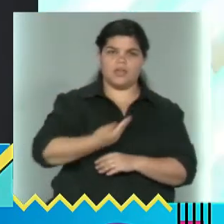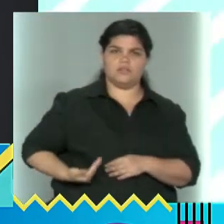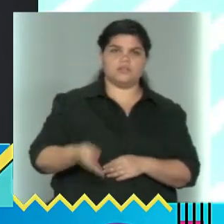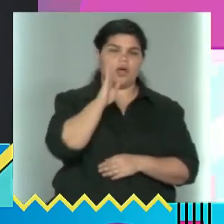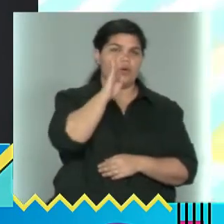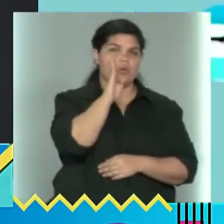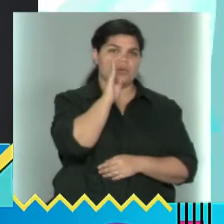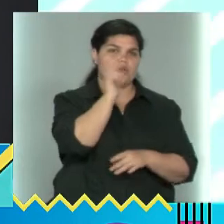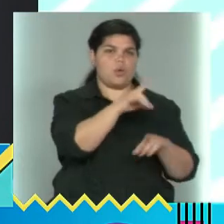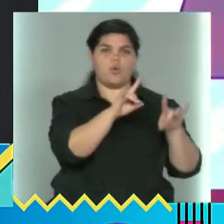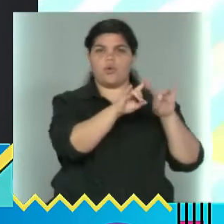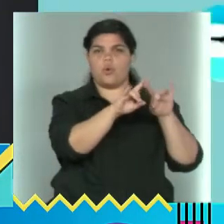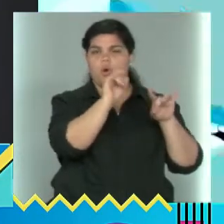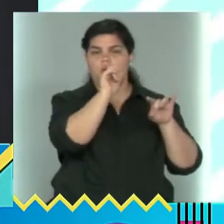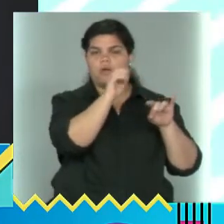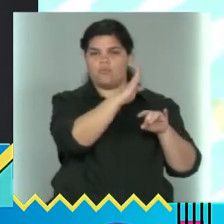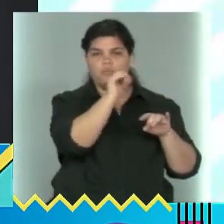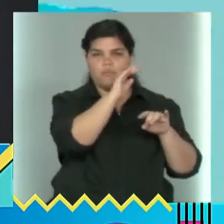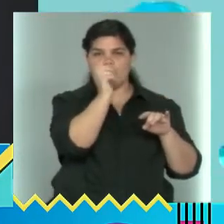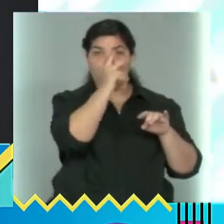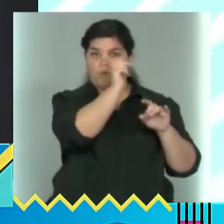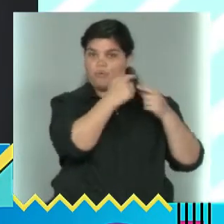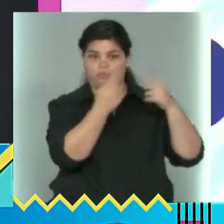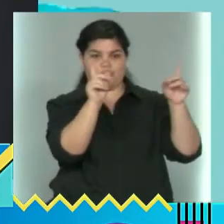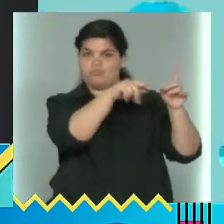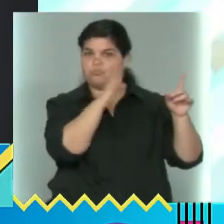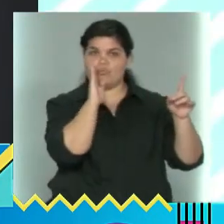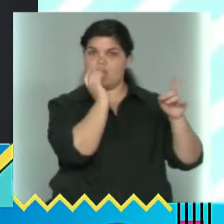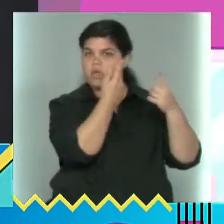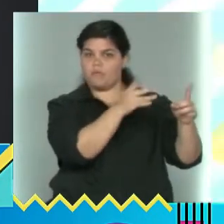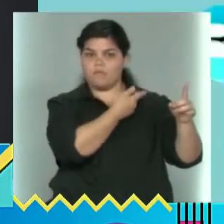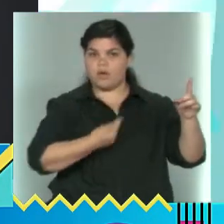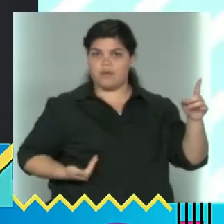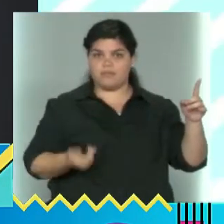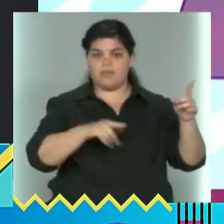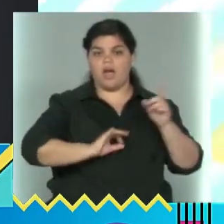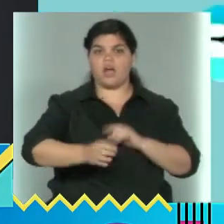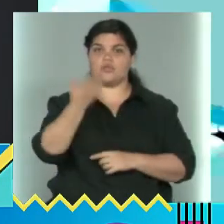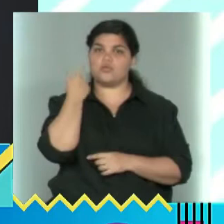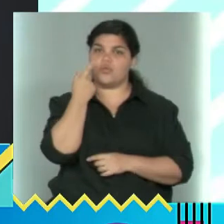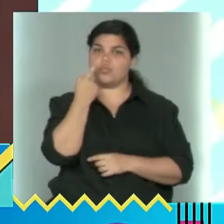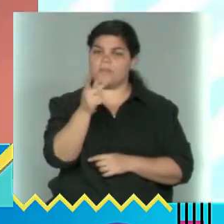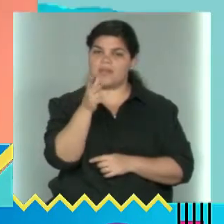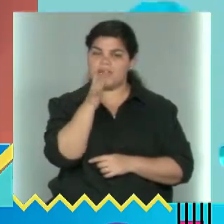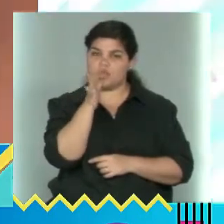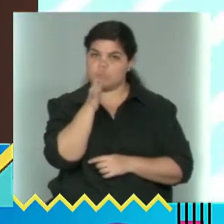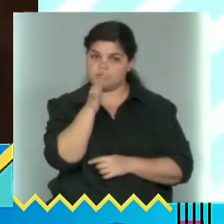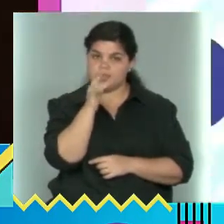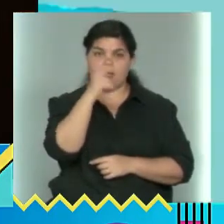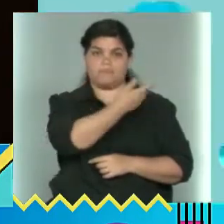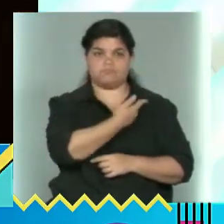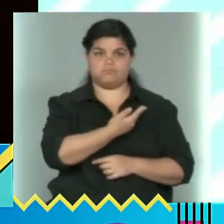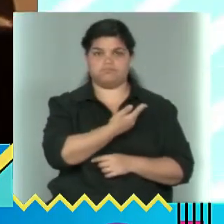a dar el caldo de cultivo para que después se vayan a Siria. En el 2014, este líder